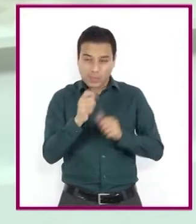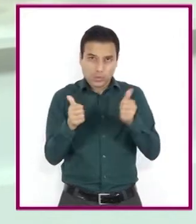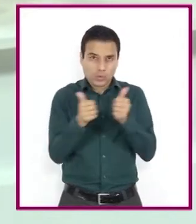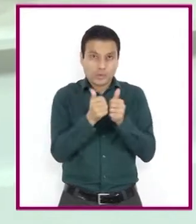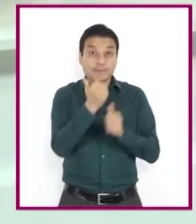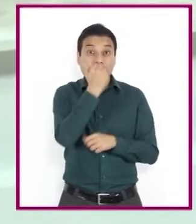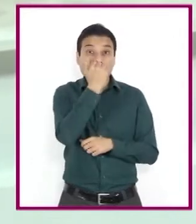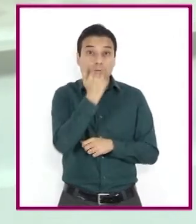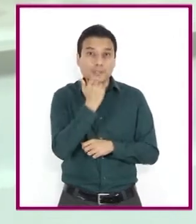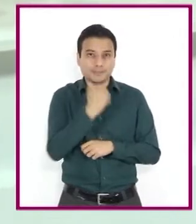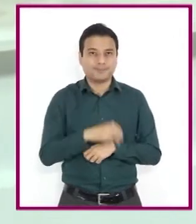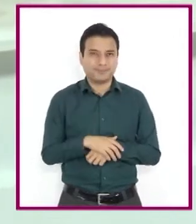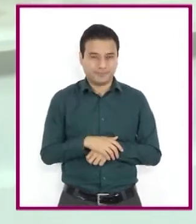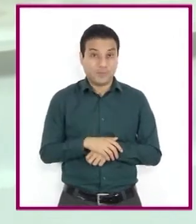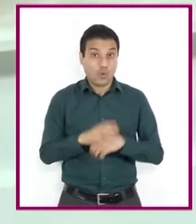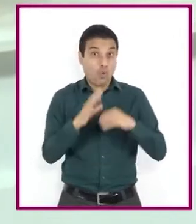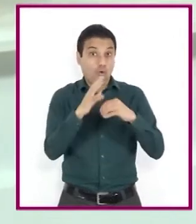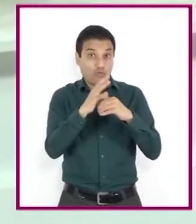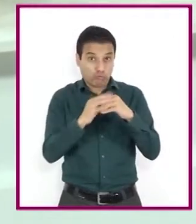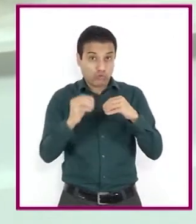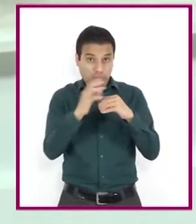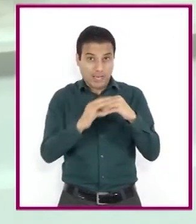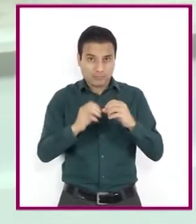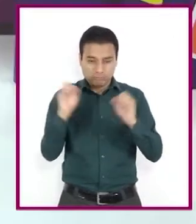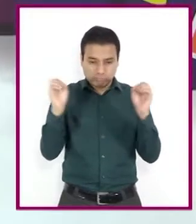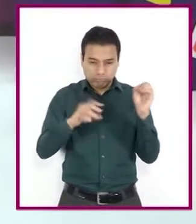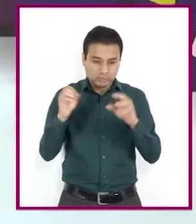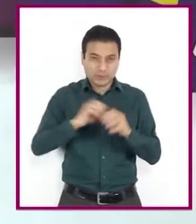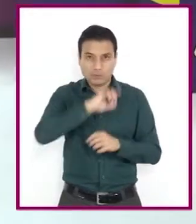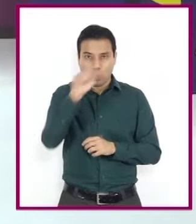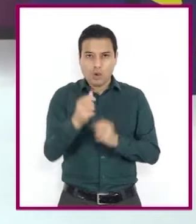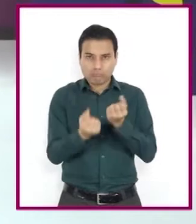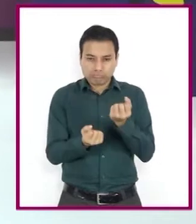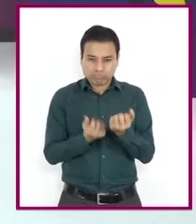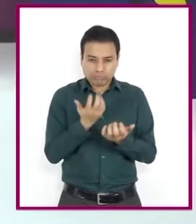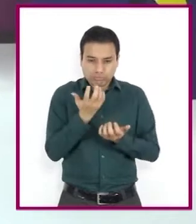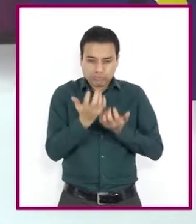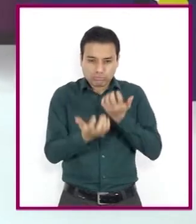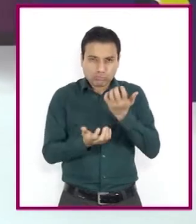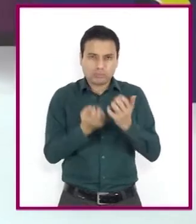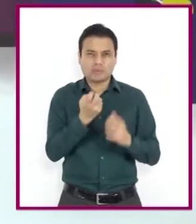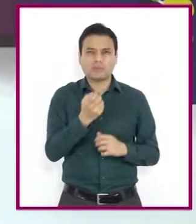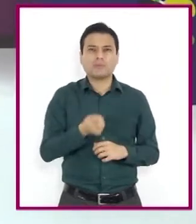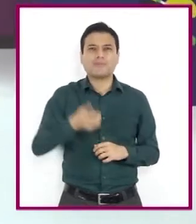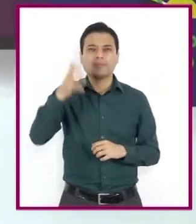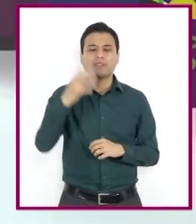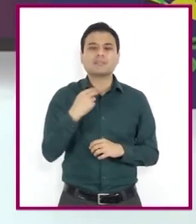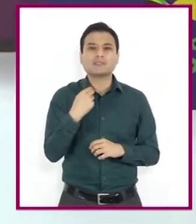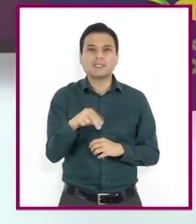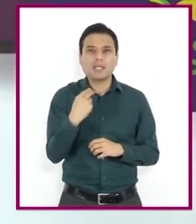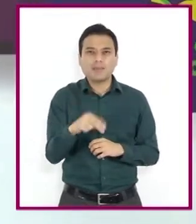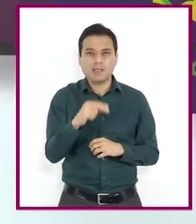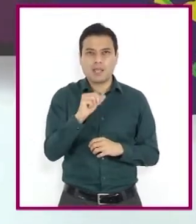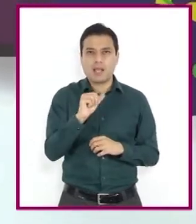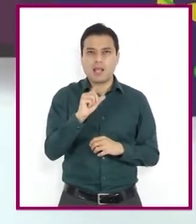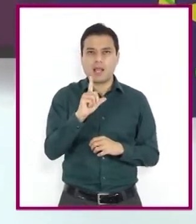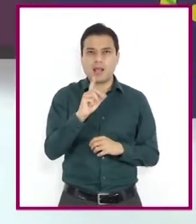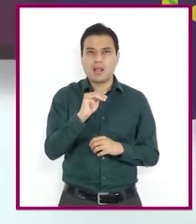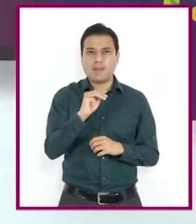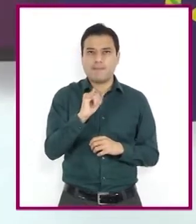Se hierve junto con la fruta y a este método se le conoce como almíbar, lo cual retarda